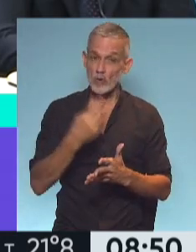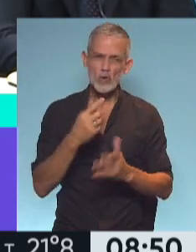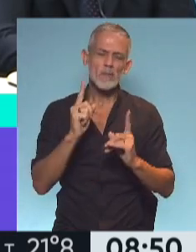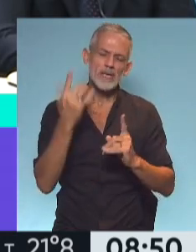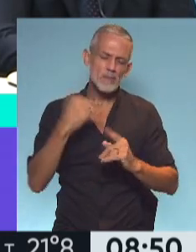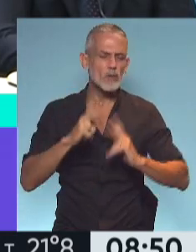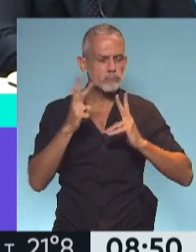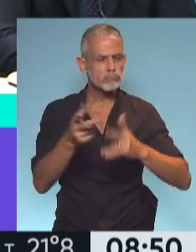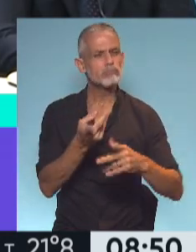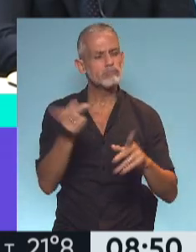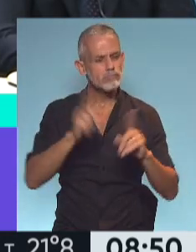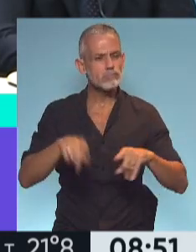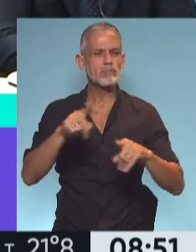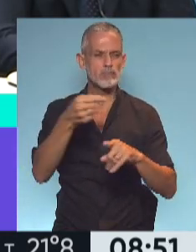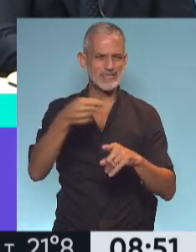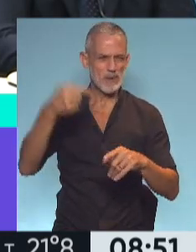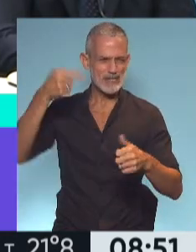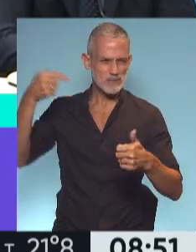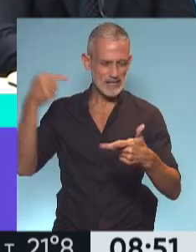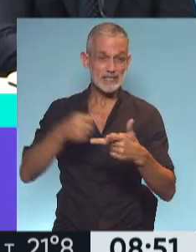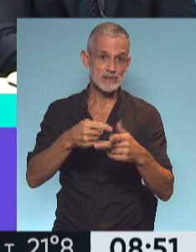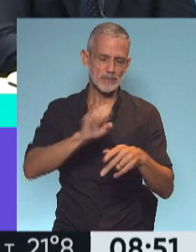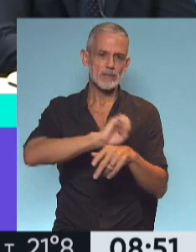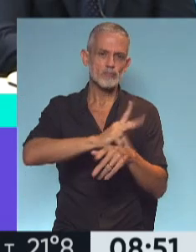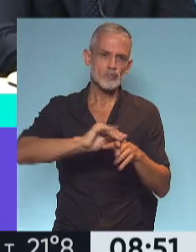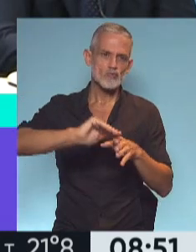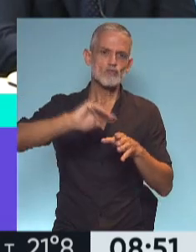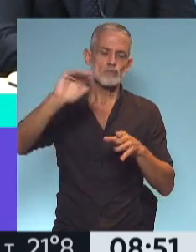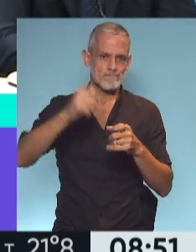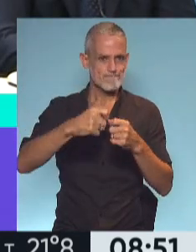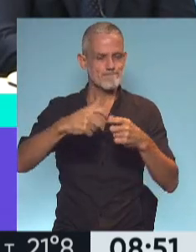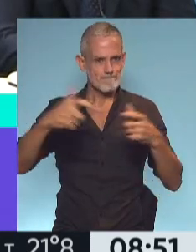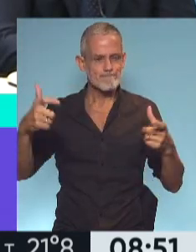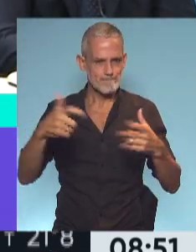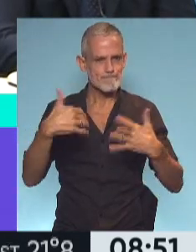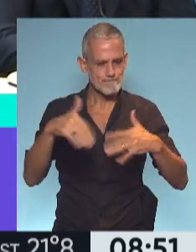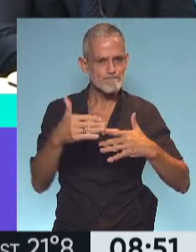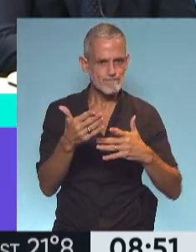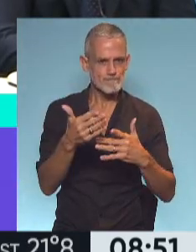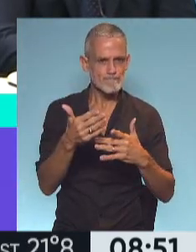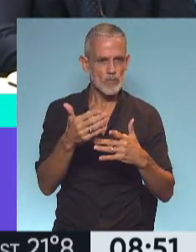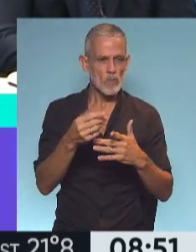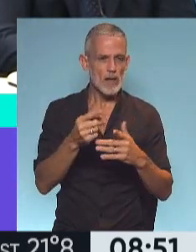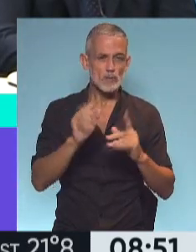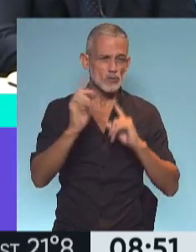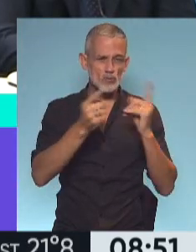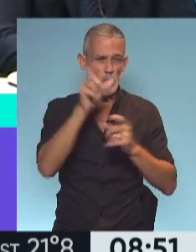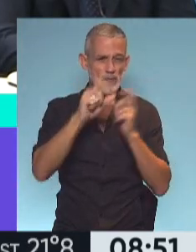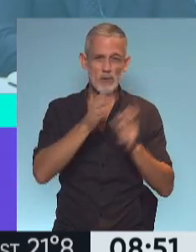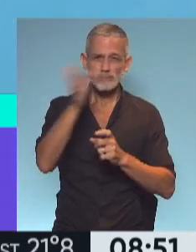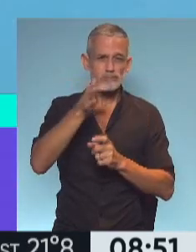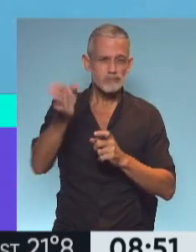dijimos y como venimos repitiendo hace semanas, con este aumento del número de casos, con un aumento importante de la demanda espontánea,